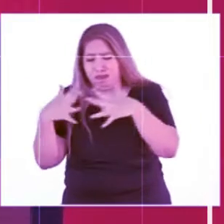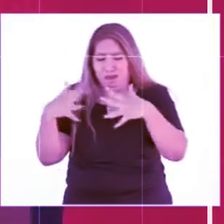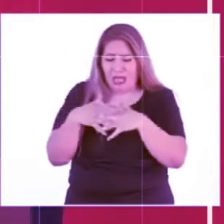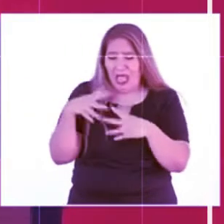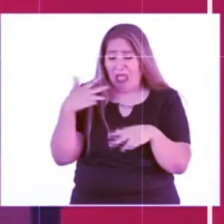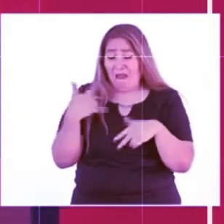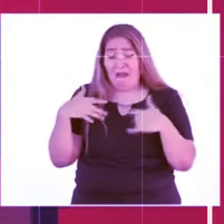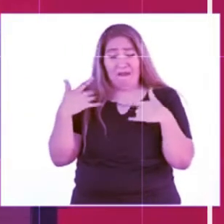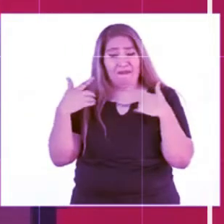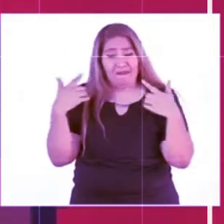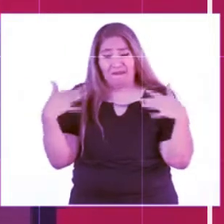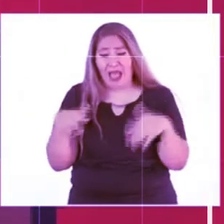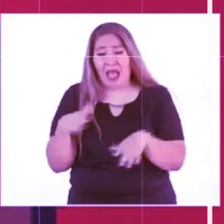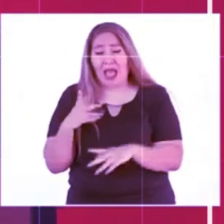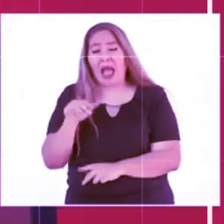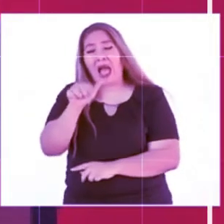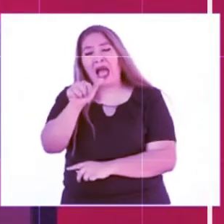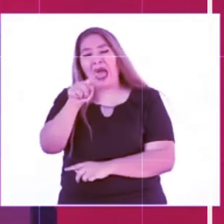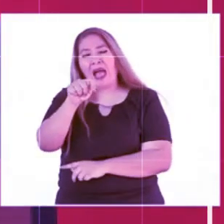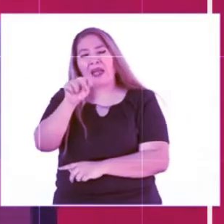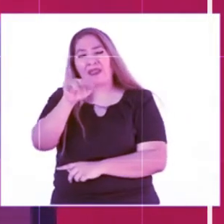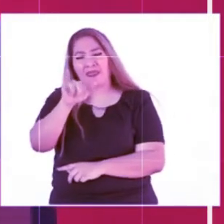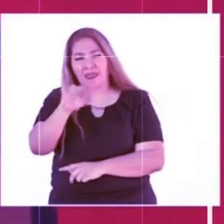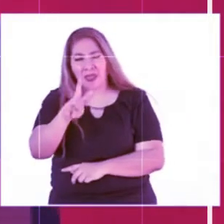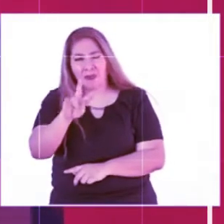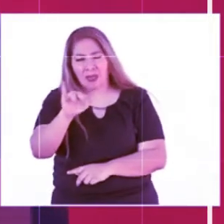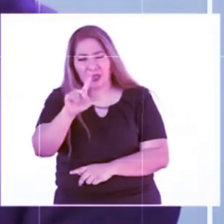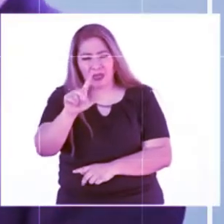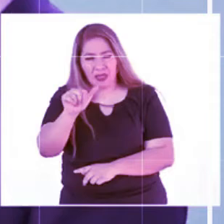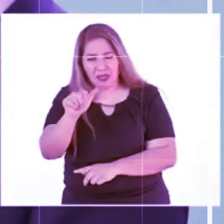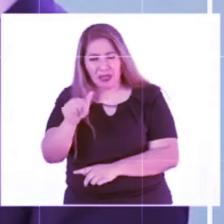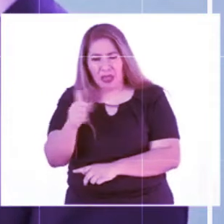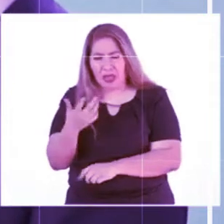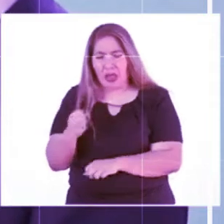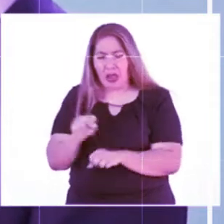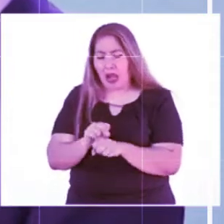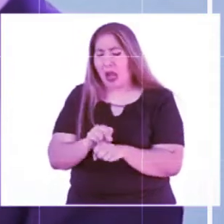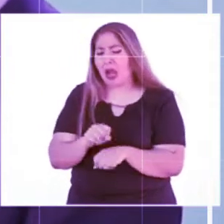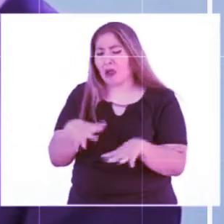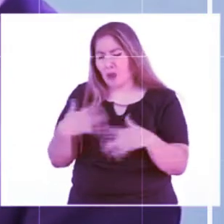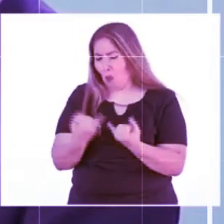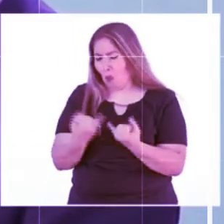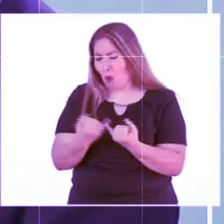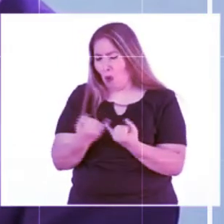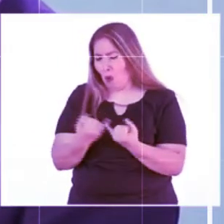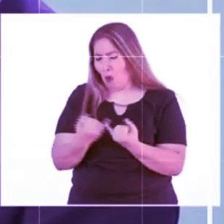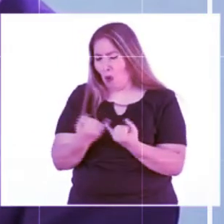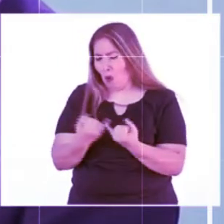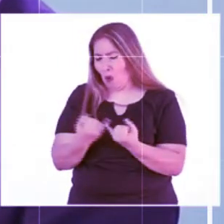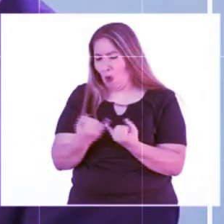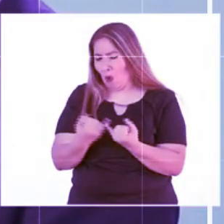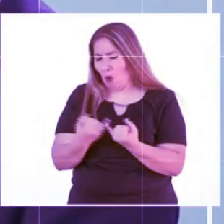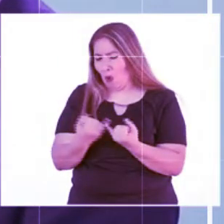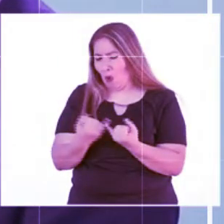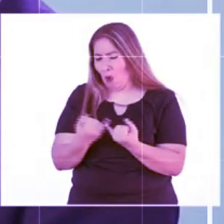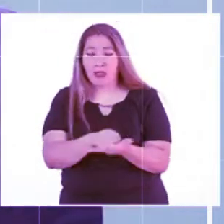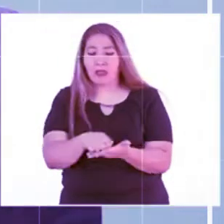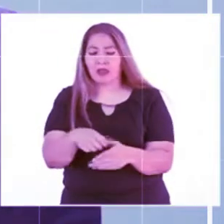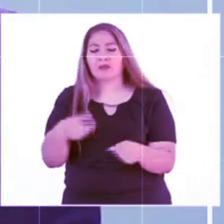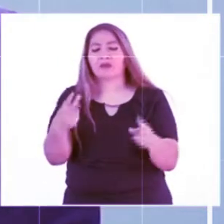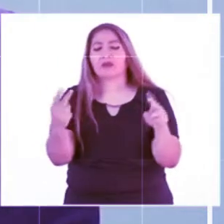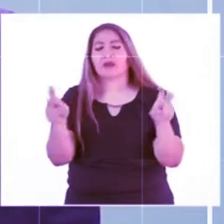familiar antivillista, el libro La sangre al río de Raúl Herrera